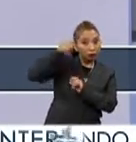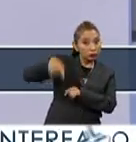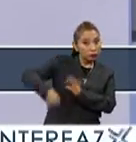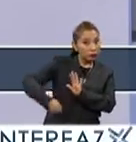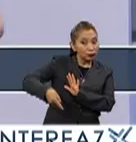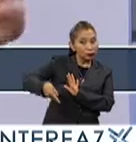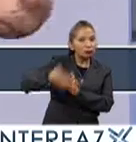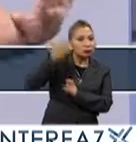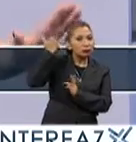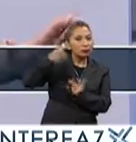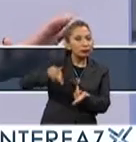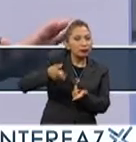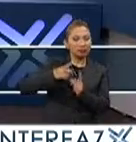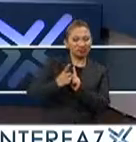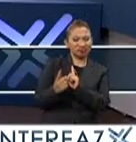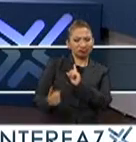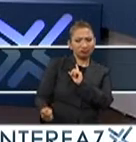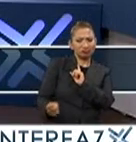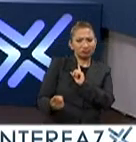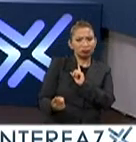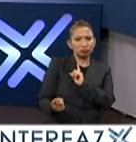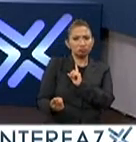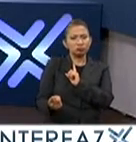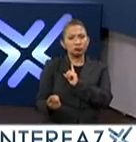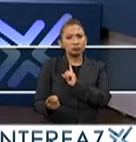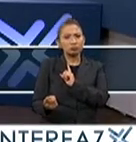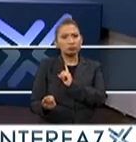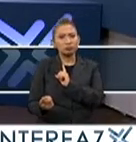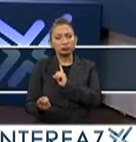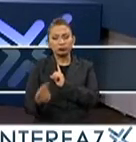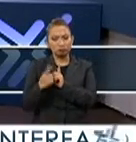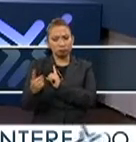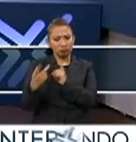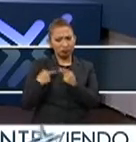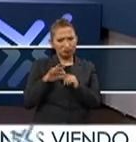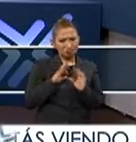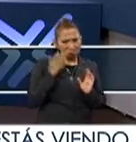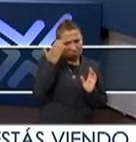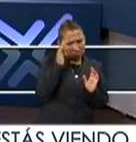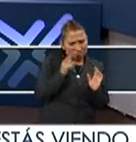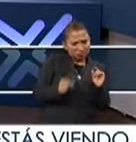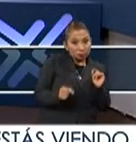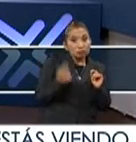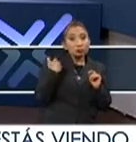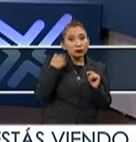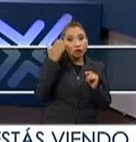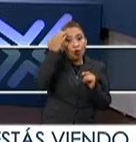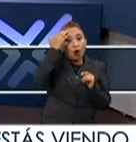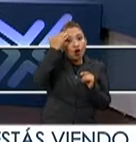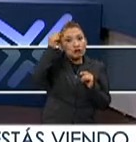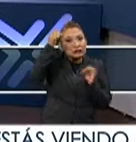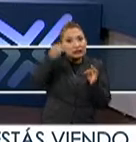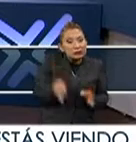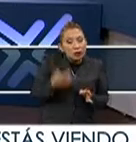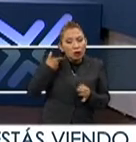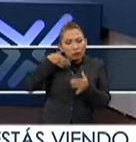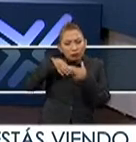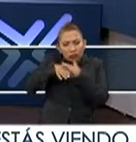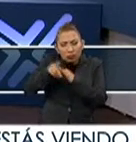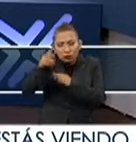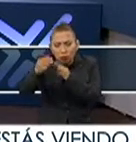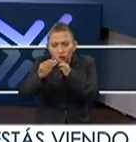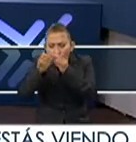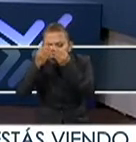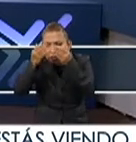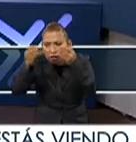que nosotros nos alejemos del otro finalmente. Claro. Cuando tú lo conoces, cuando te adentras en su